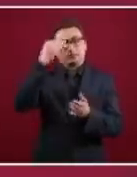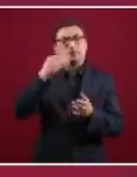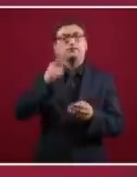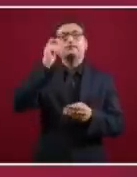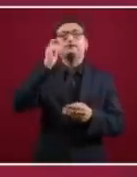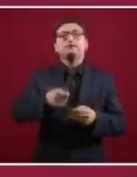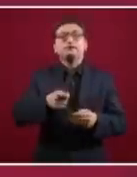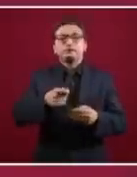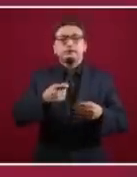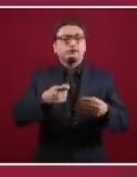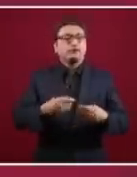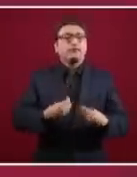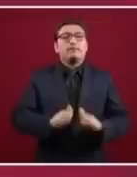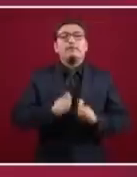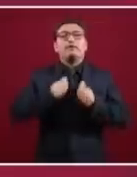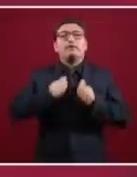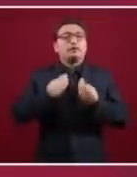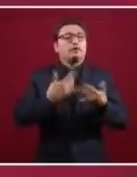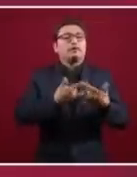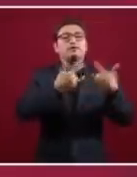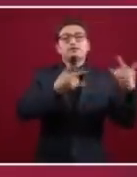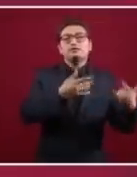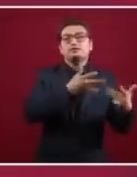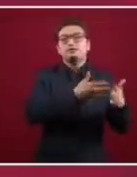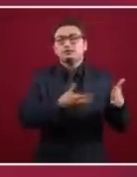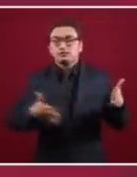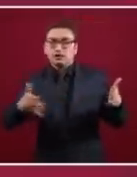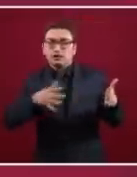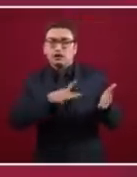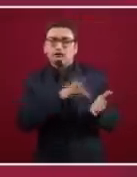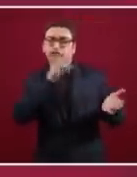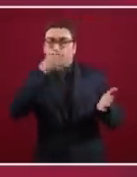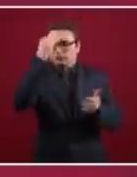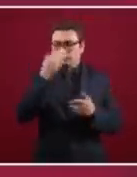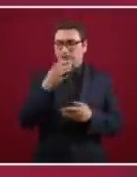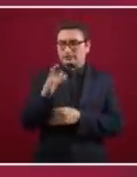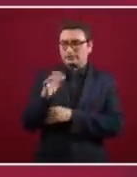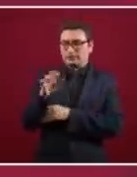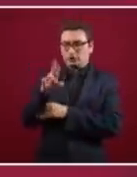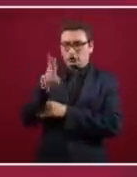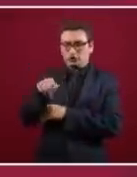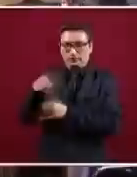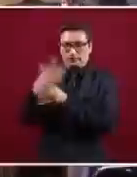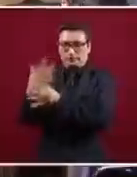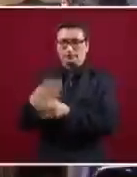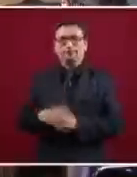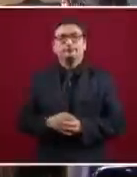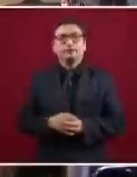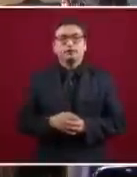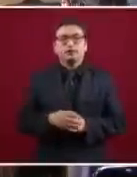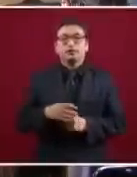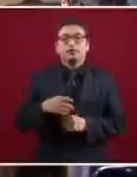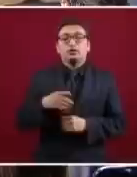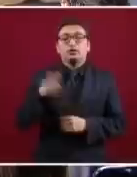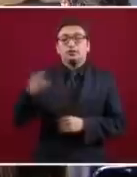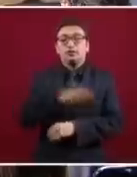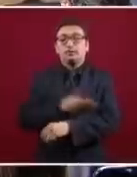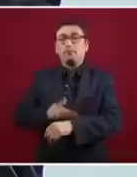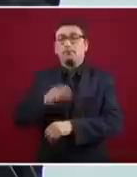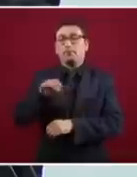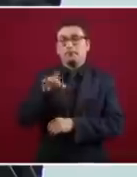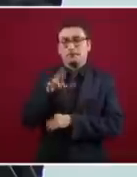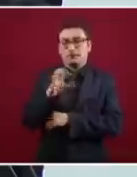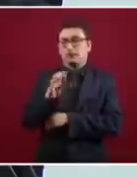es la historia eso decía sí cero tran que llegó a decir que gustavo madero